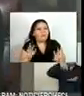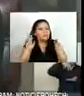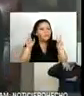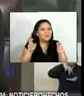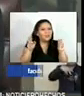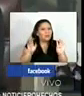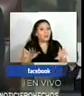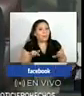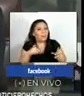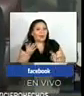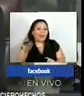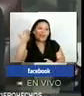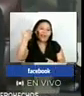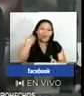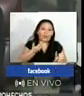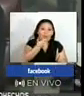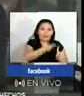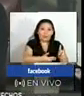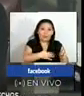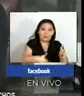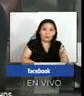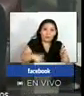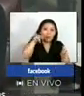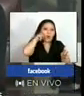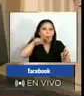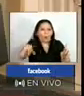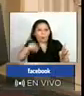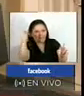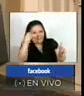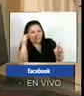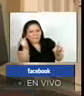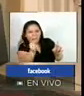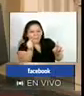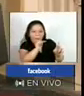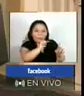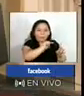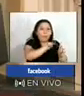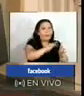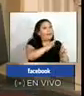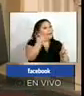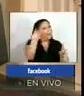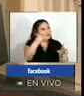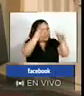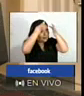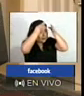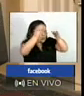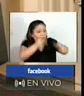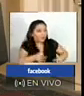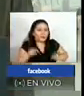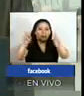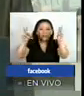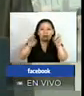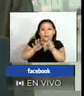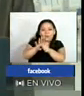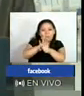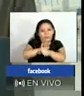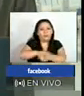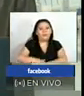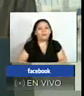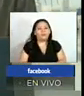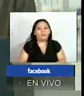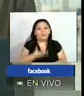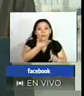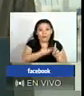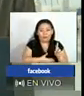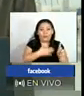referencia a las críticas que se hacen al presidente de la República, Nayib Bukele, por las decisiones tomadas frente al combate de la pandemia de COVID-19. El